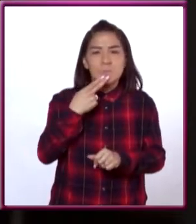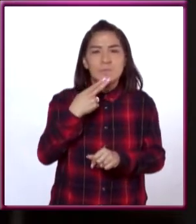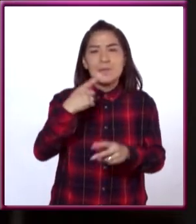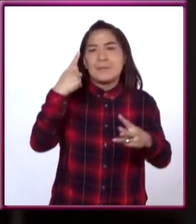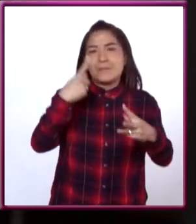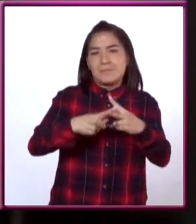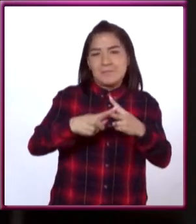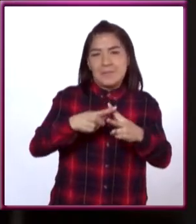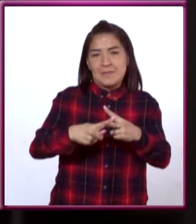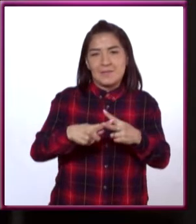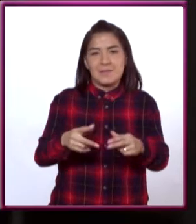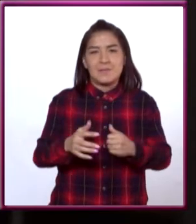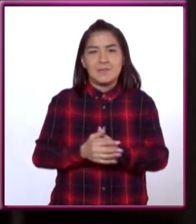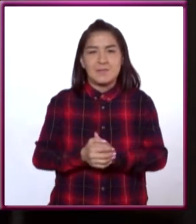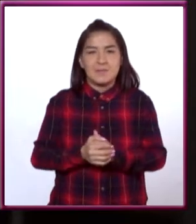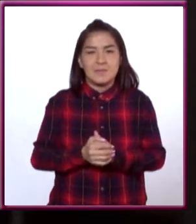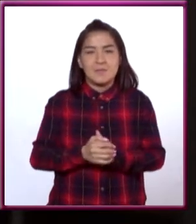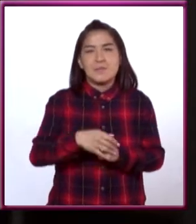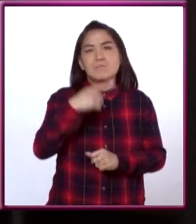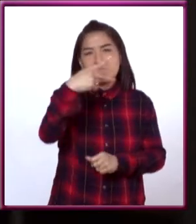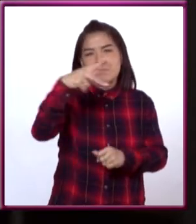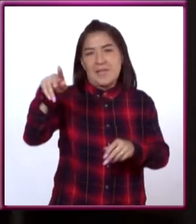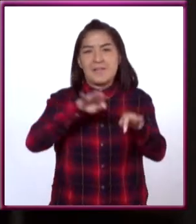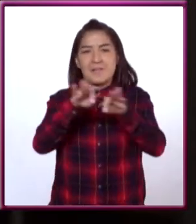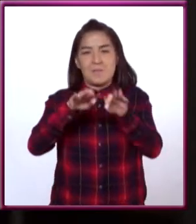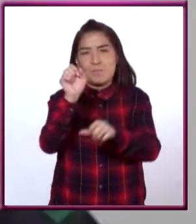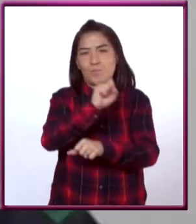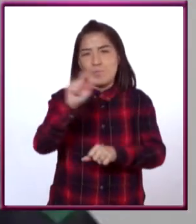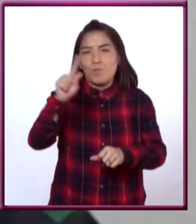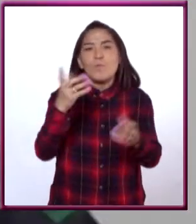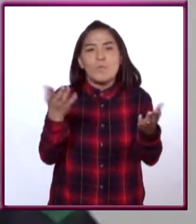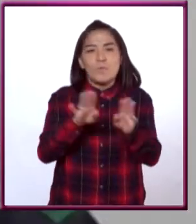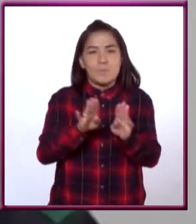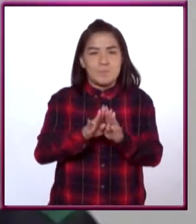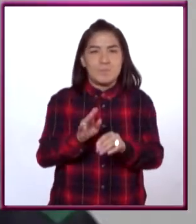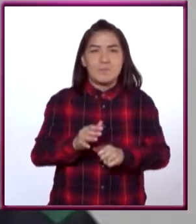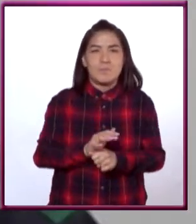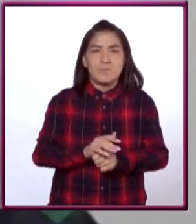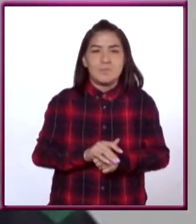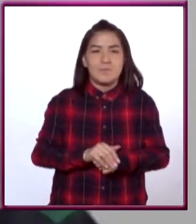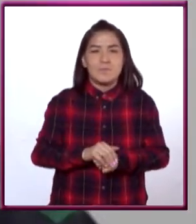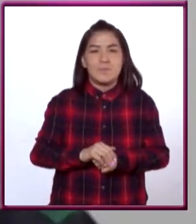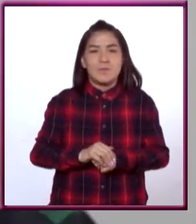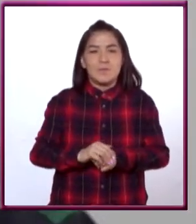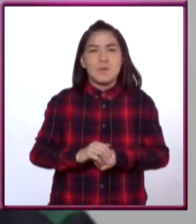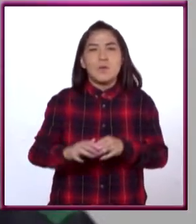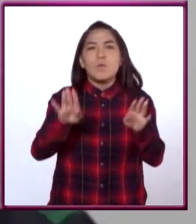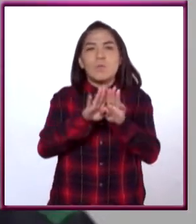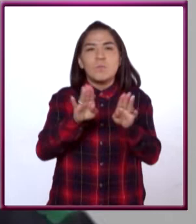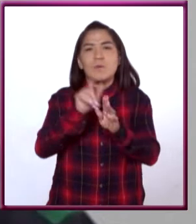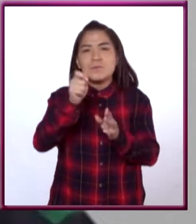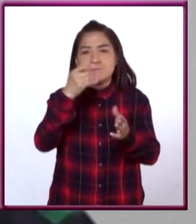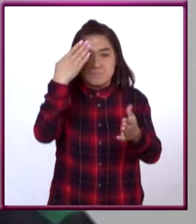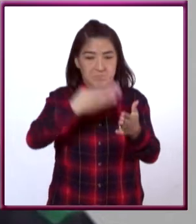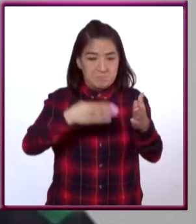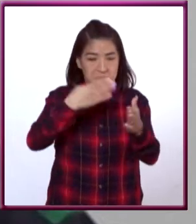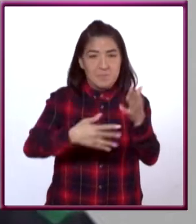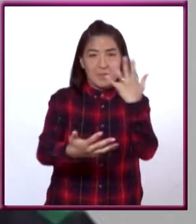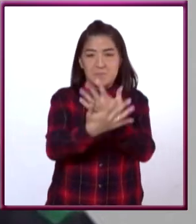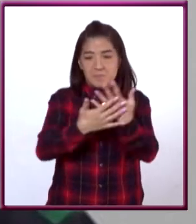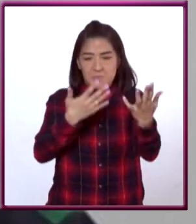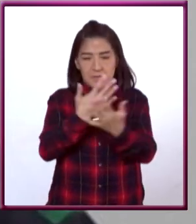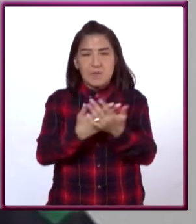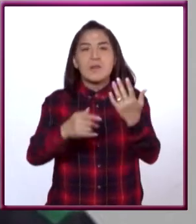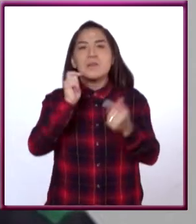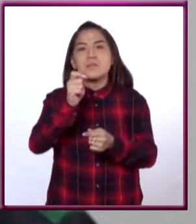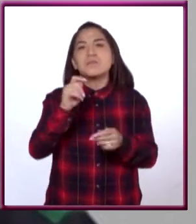las matemáticas en tu trabajo profesional? La manufactura es una rama muy amplia donde